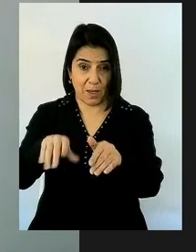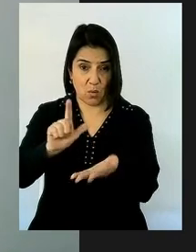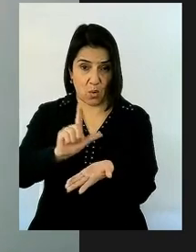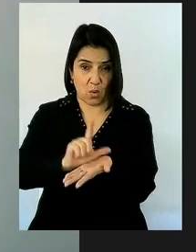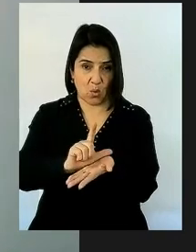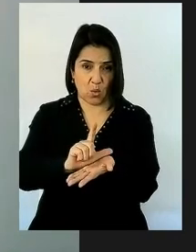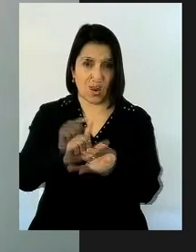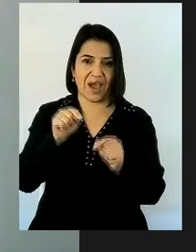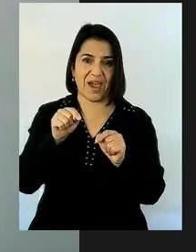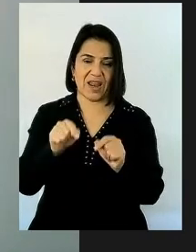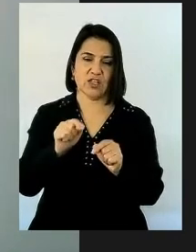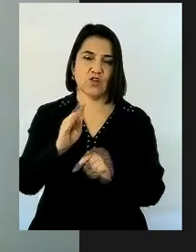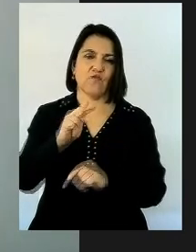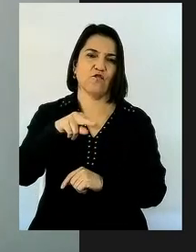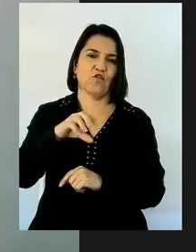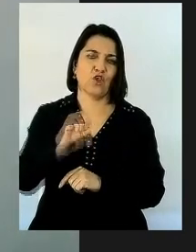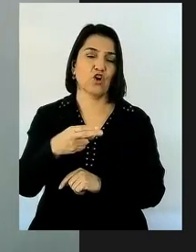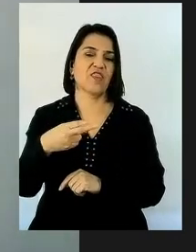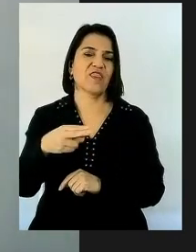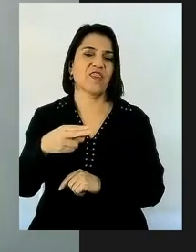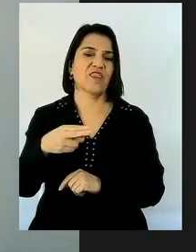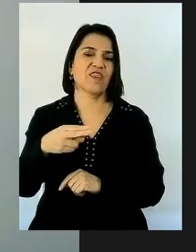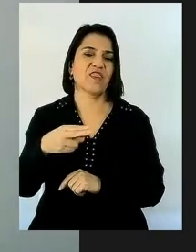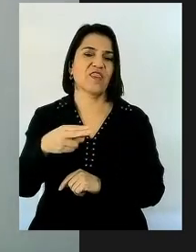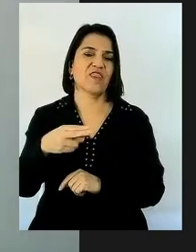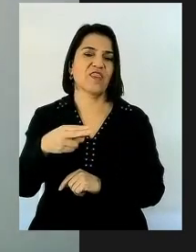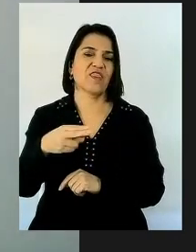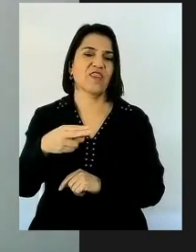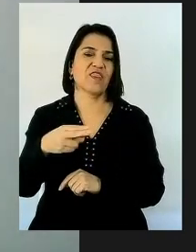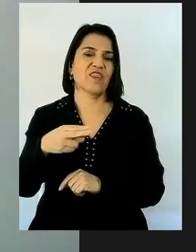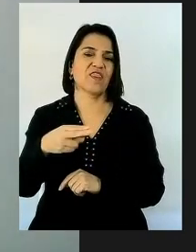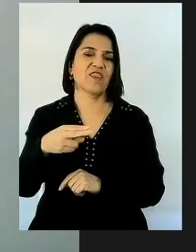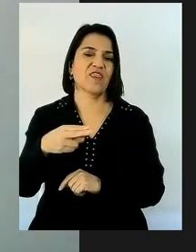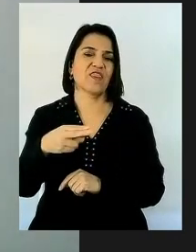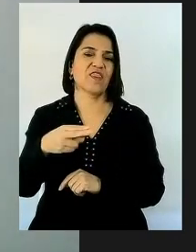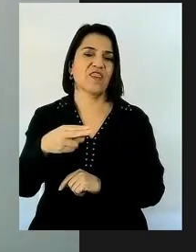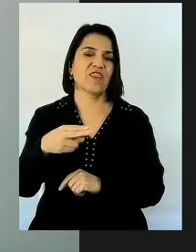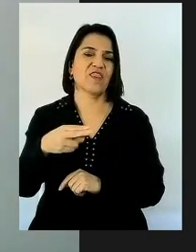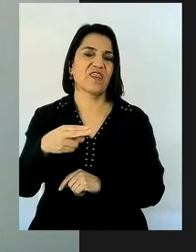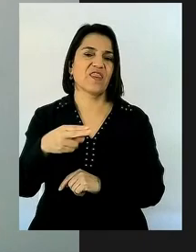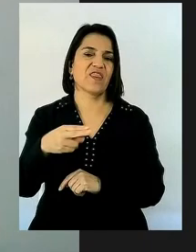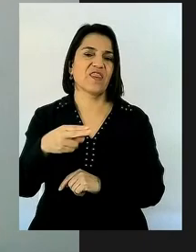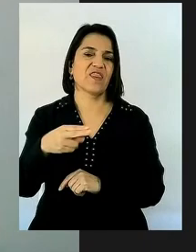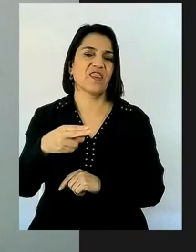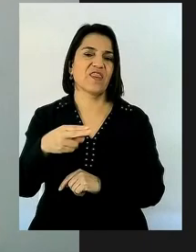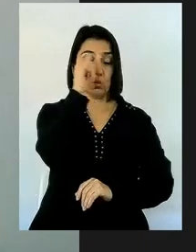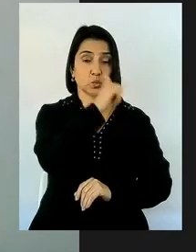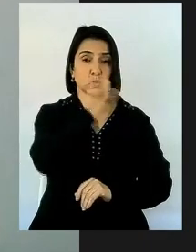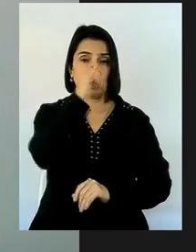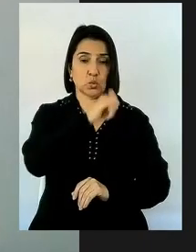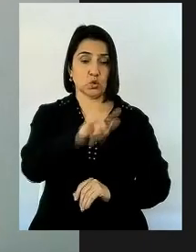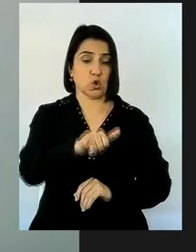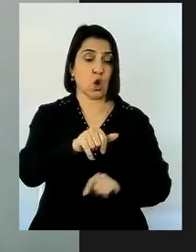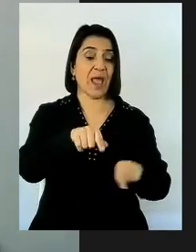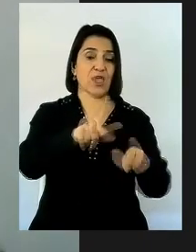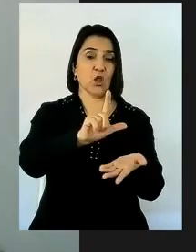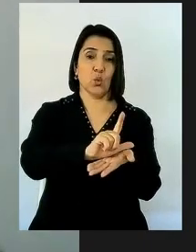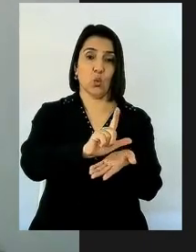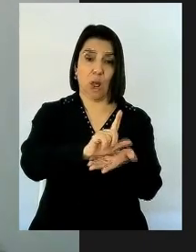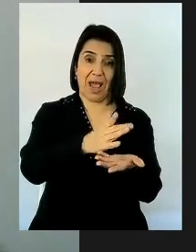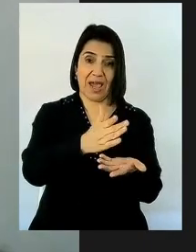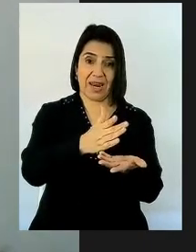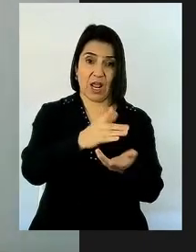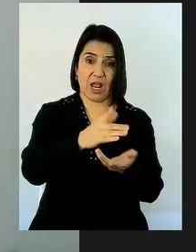carbono. Si yo contamino en Coronel, pero voy a plantar